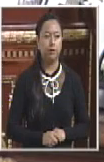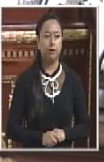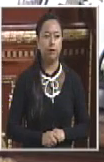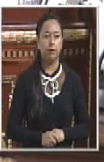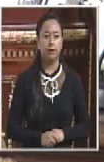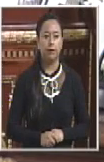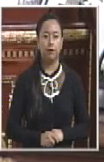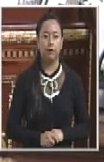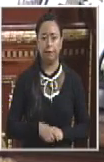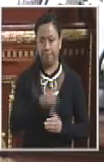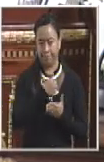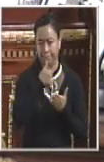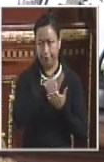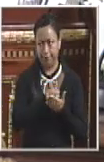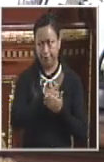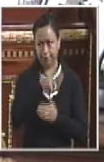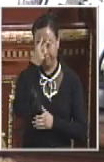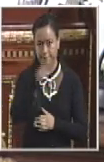De la Ciudad de México.